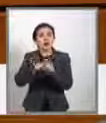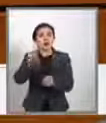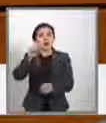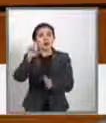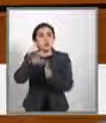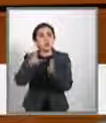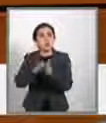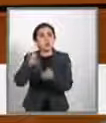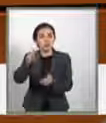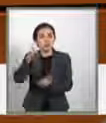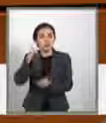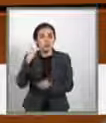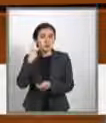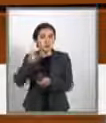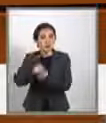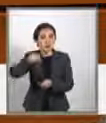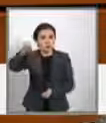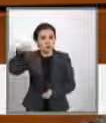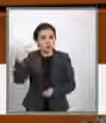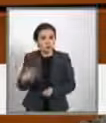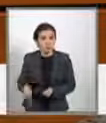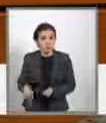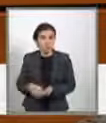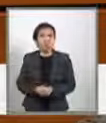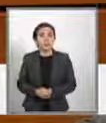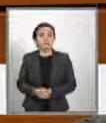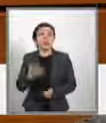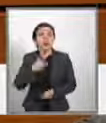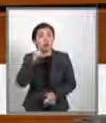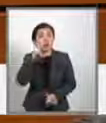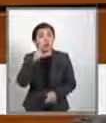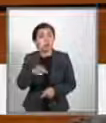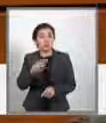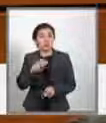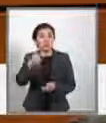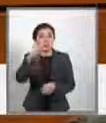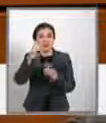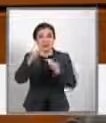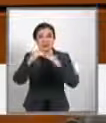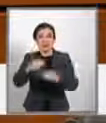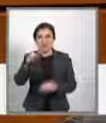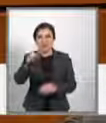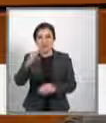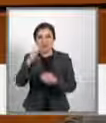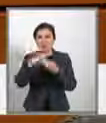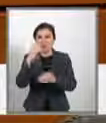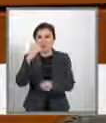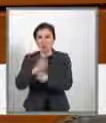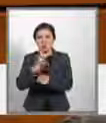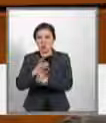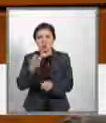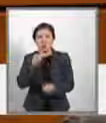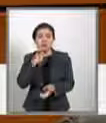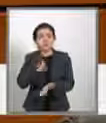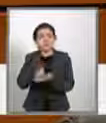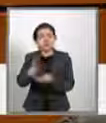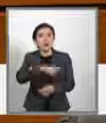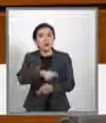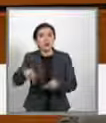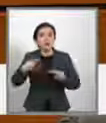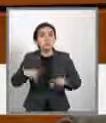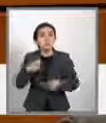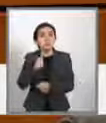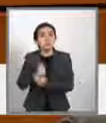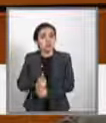nuestra Constitución General de la República, que señala en el apartado C, fracción cuarta, de los derechos de las víctimas,